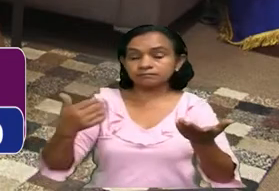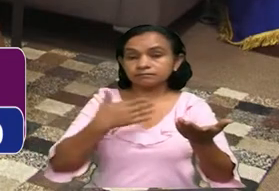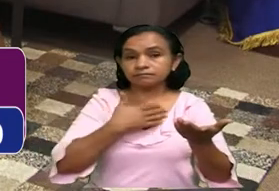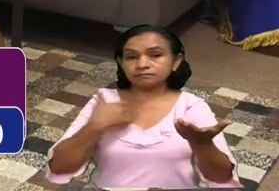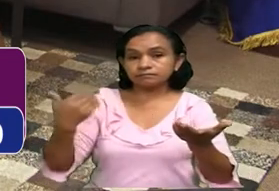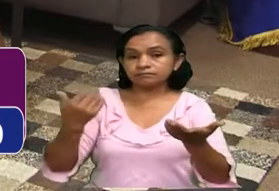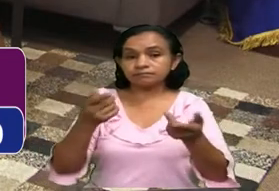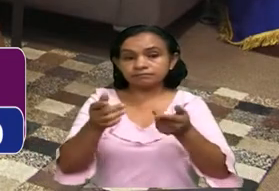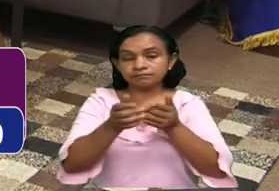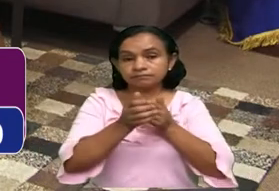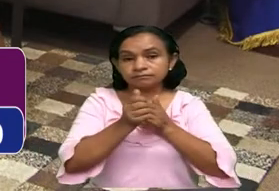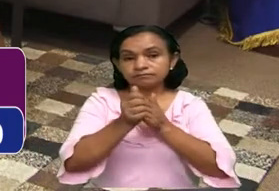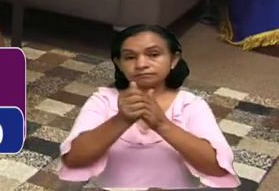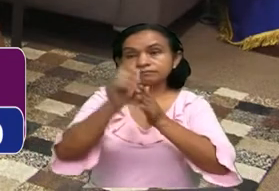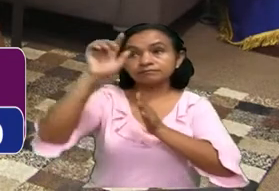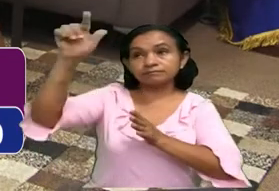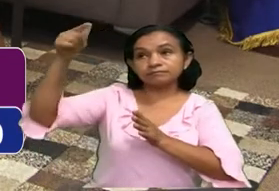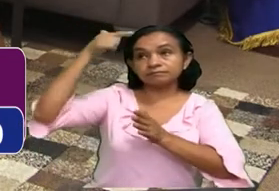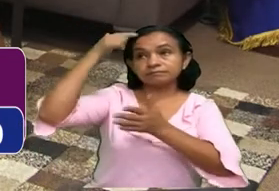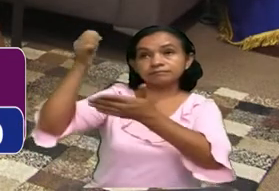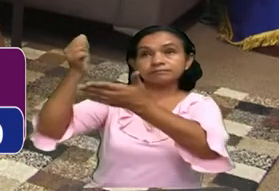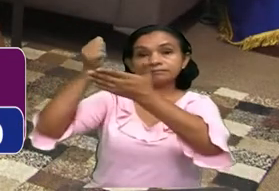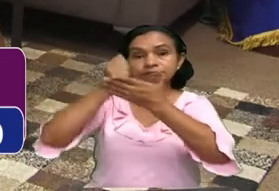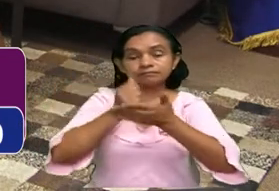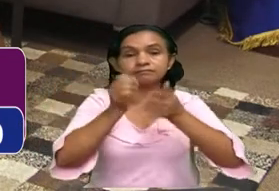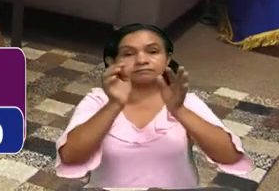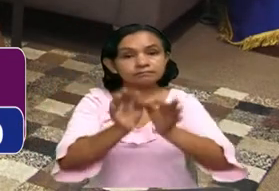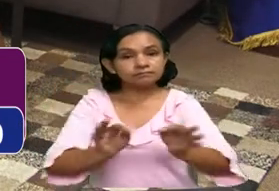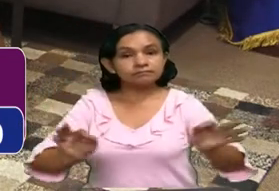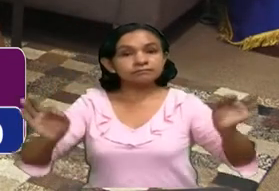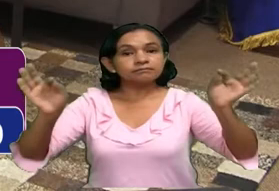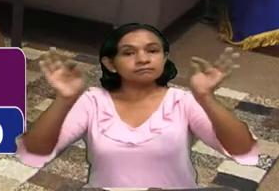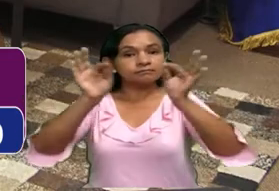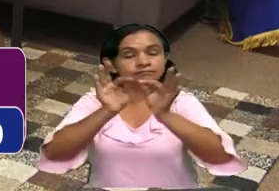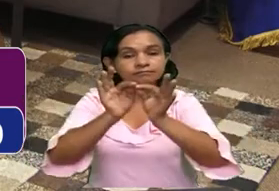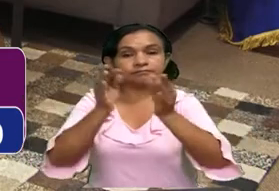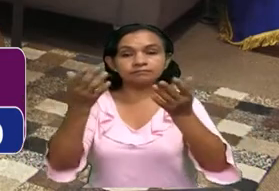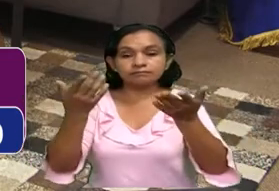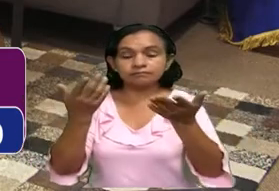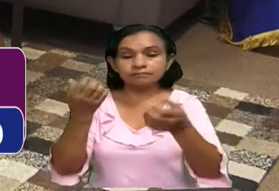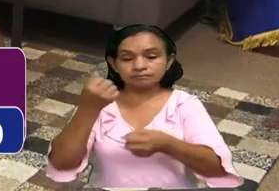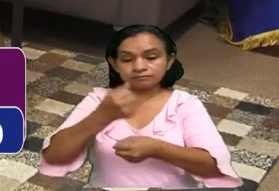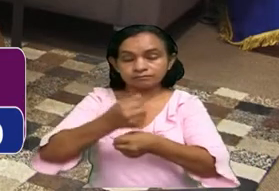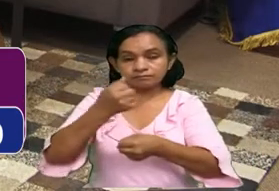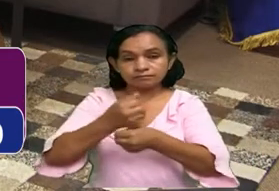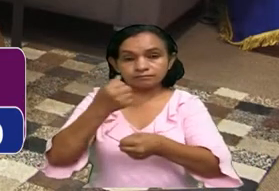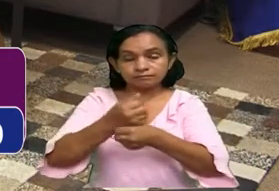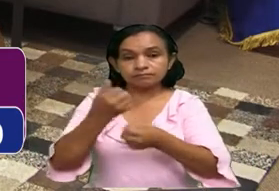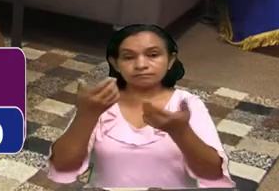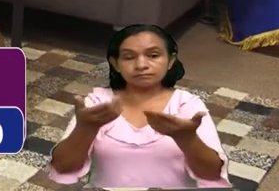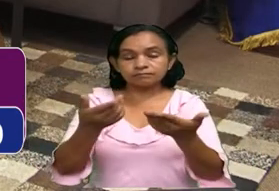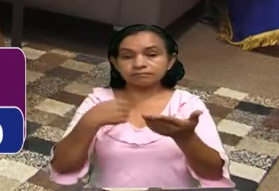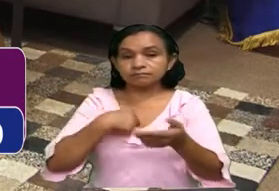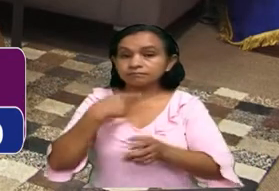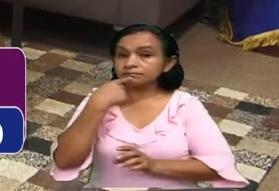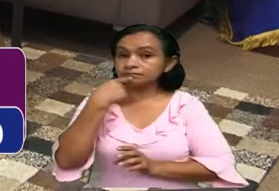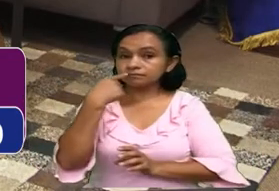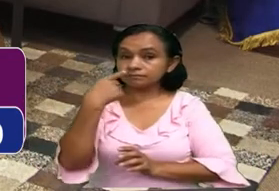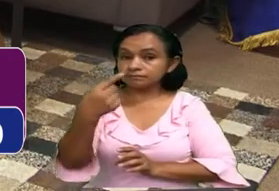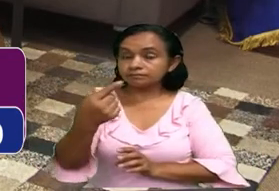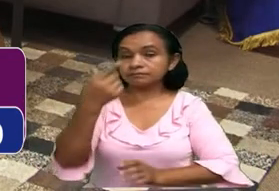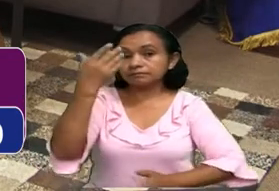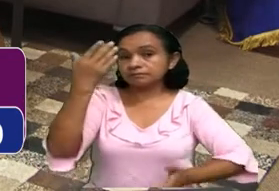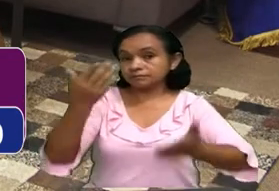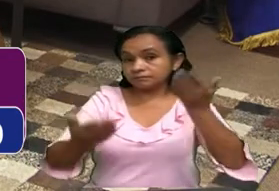la orientación del Estado, que es un elemento imparcial en la oferta tecnológica. Esto te lo digo porque de